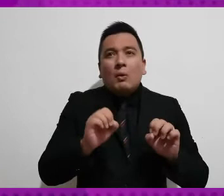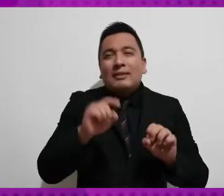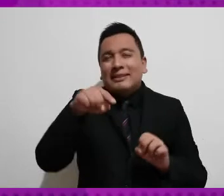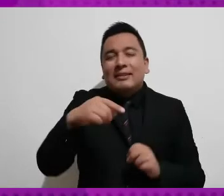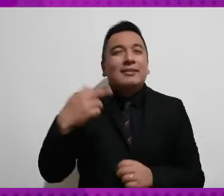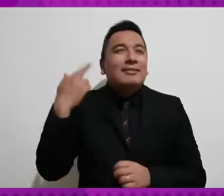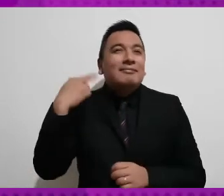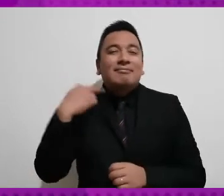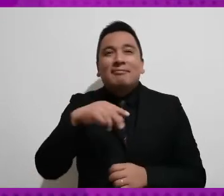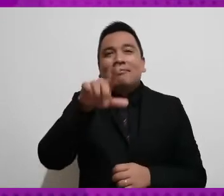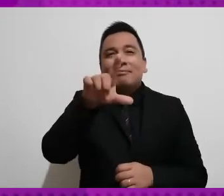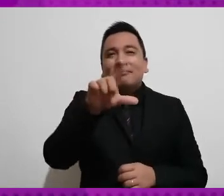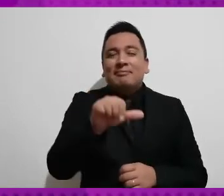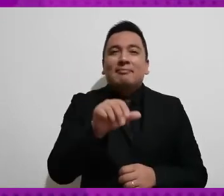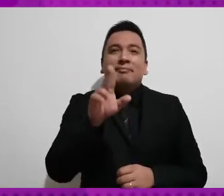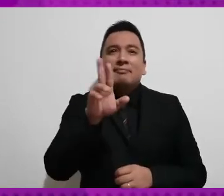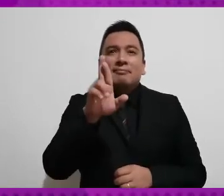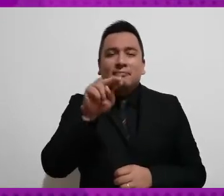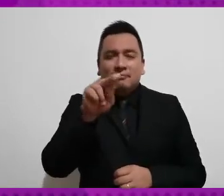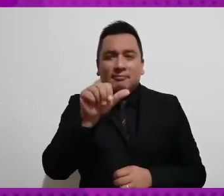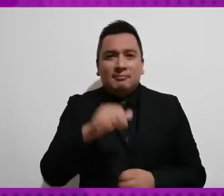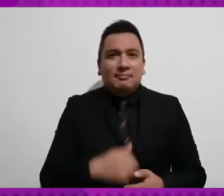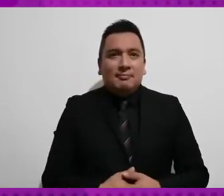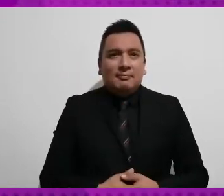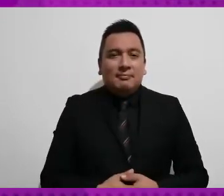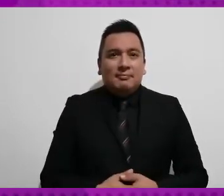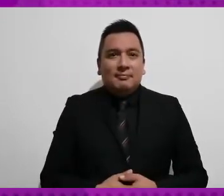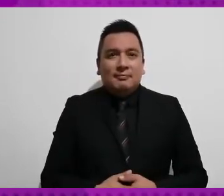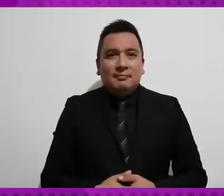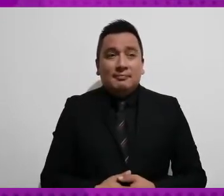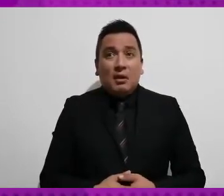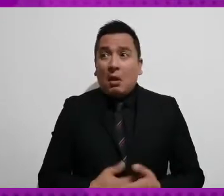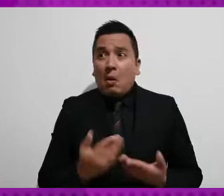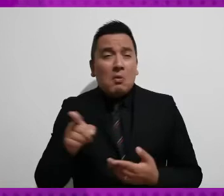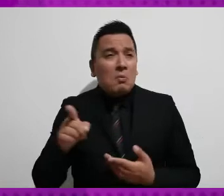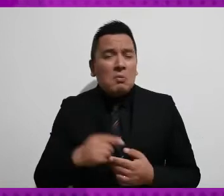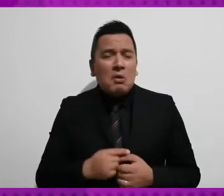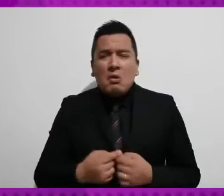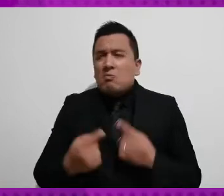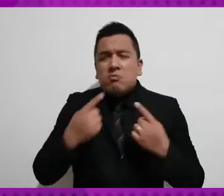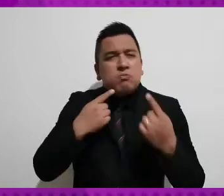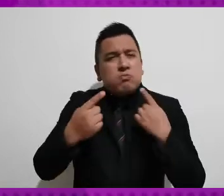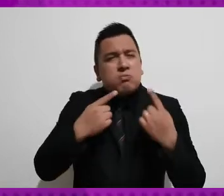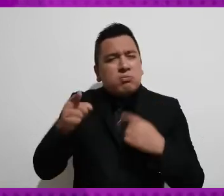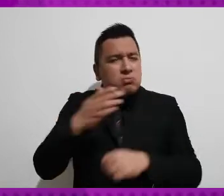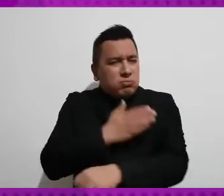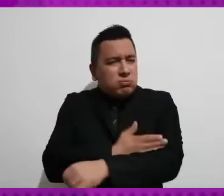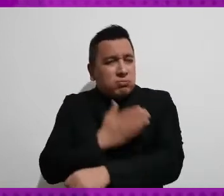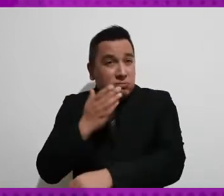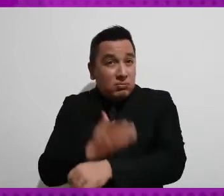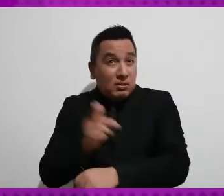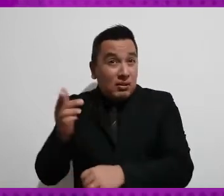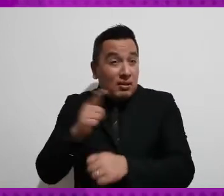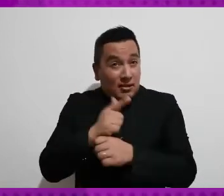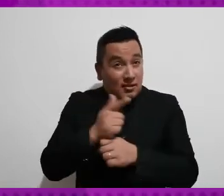Urna. El día de hoy vamos a tener una breve charla con mi compañera,